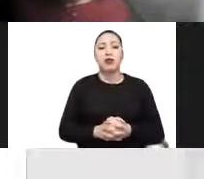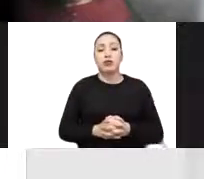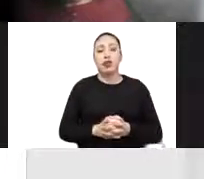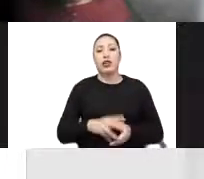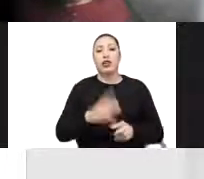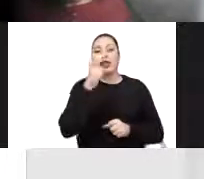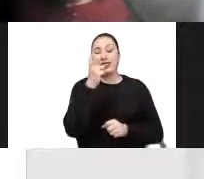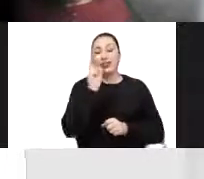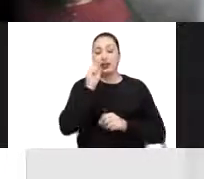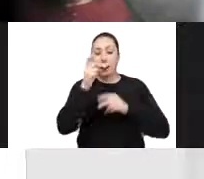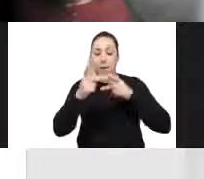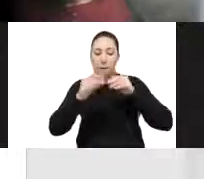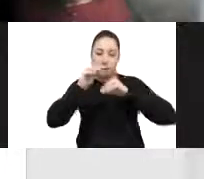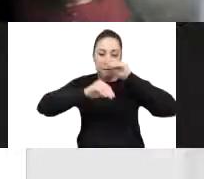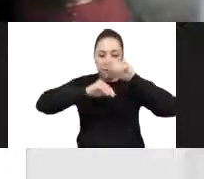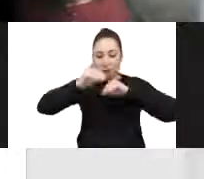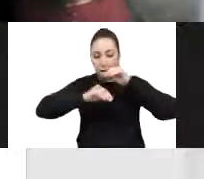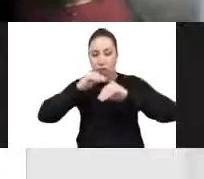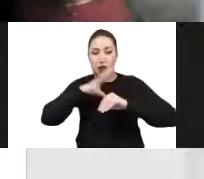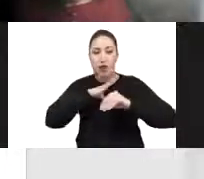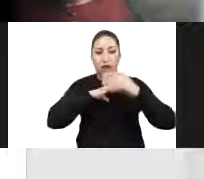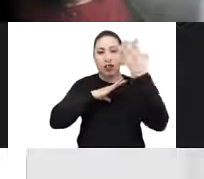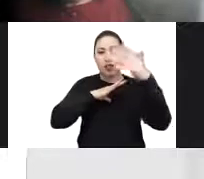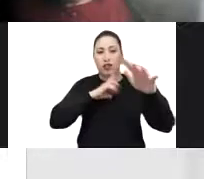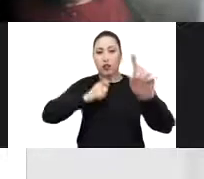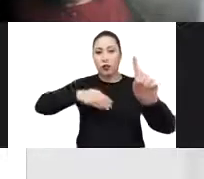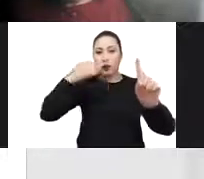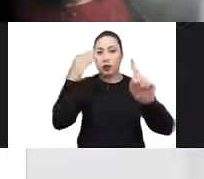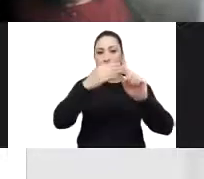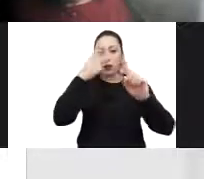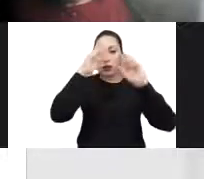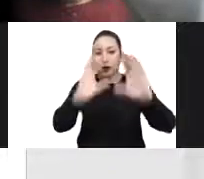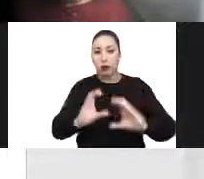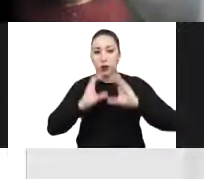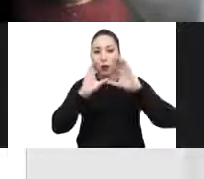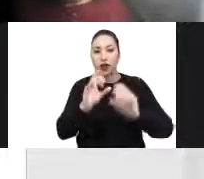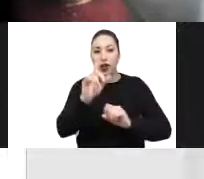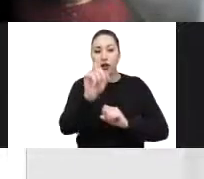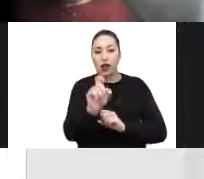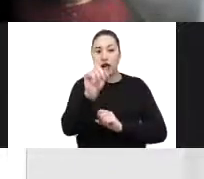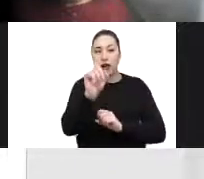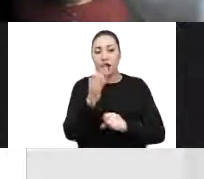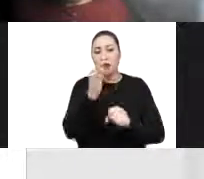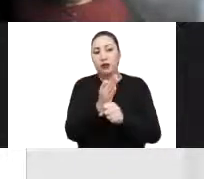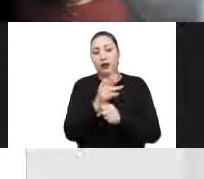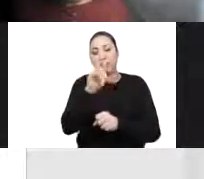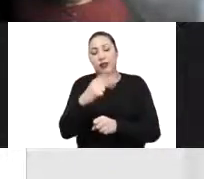justamente en plantear estos 10 ejes estratégicos para la gestión del agua, que es algo de lo que nos gustaría continuar